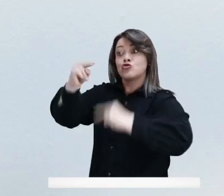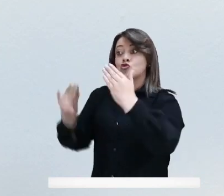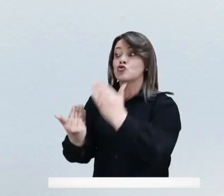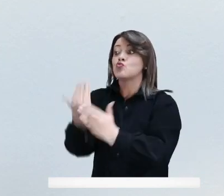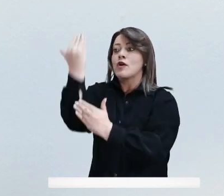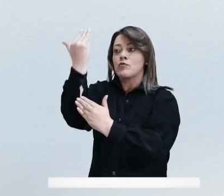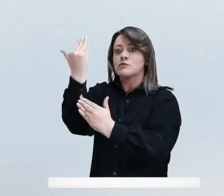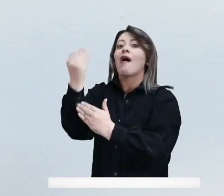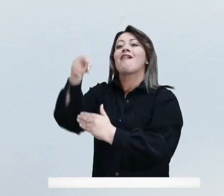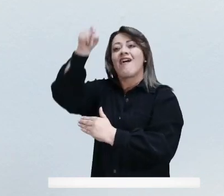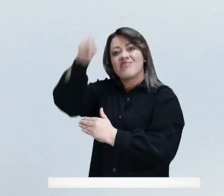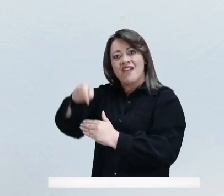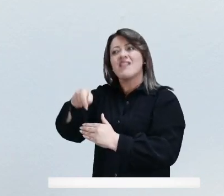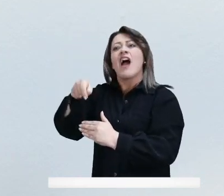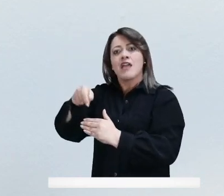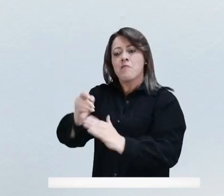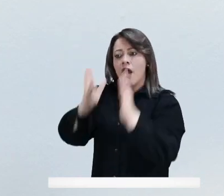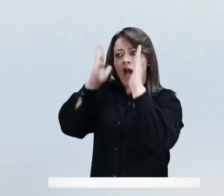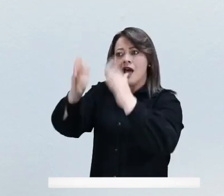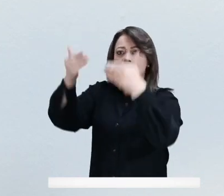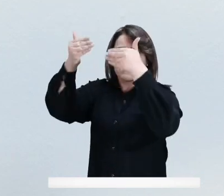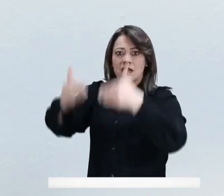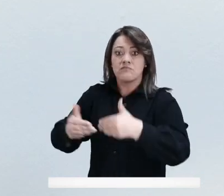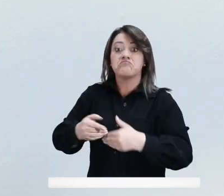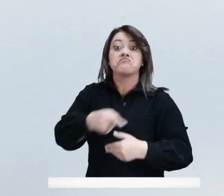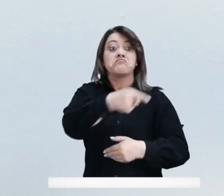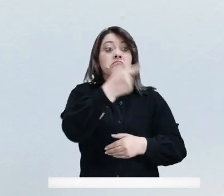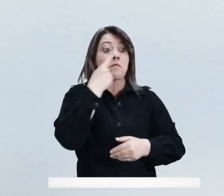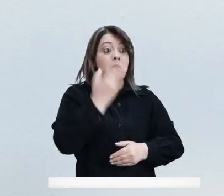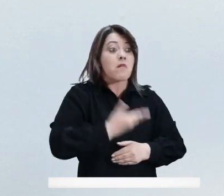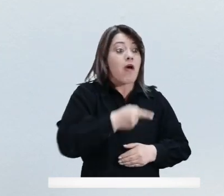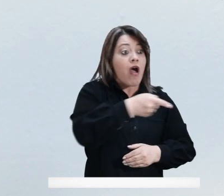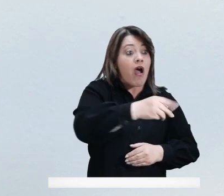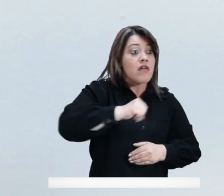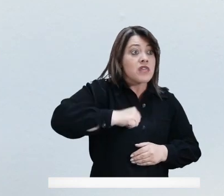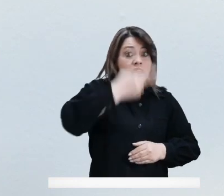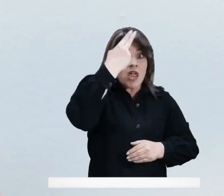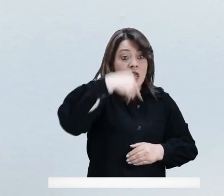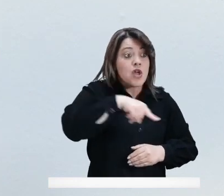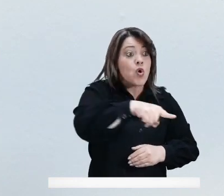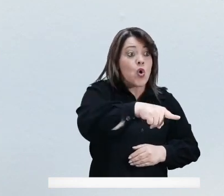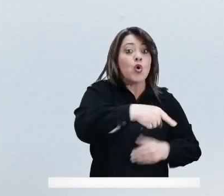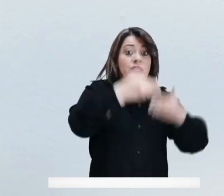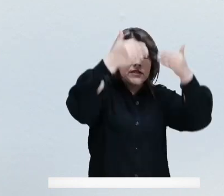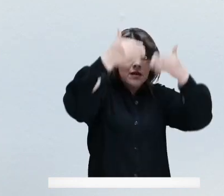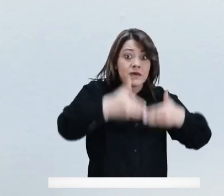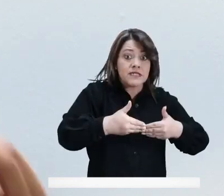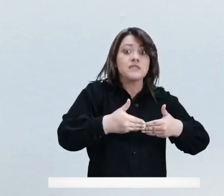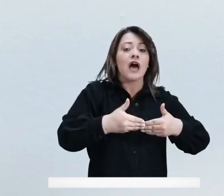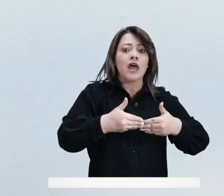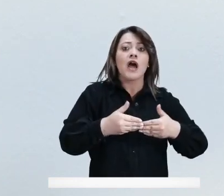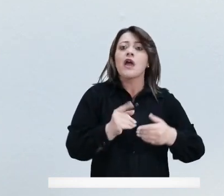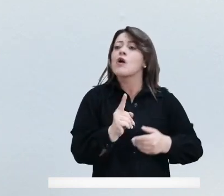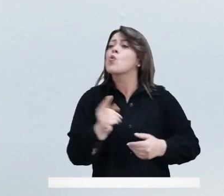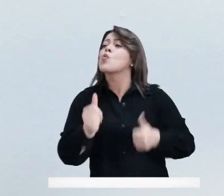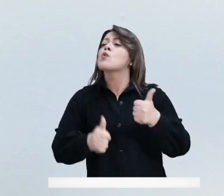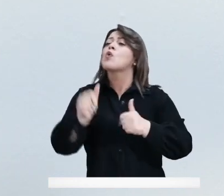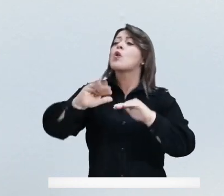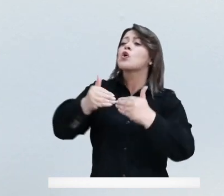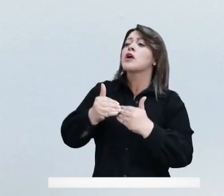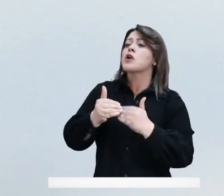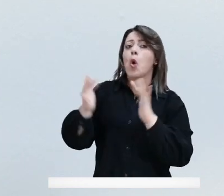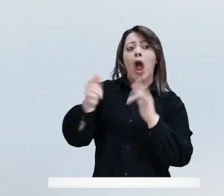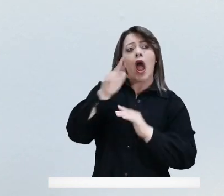en discapacidad. Que si una persona tiene un niño con discapacidad cognitiva, sepa que en tal colegio, en tal localidad, puede llevar a su niño y allá